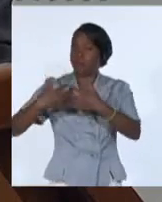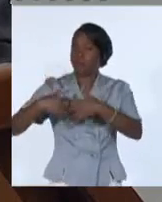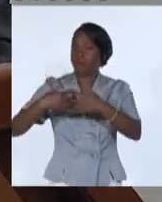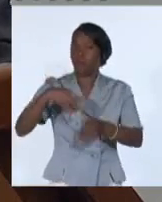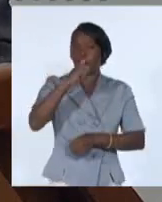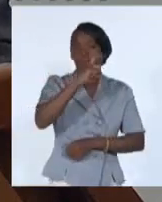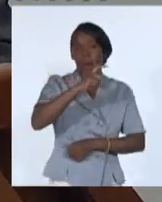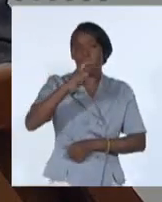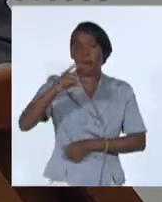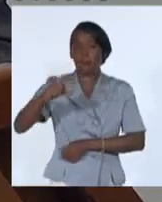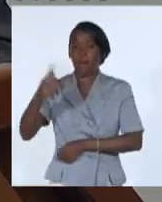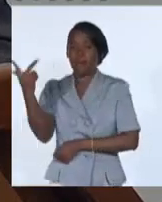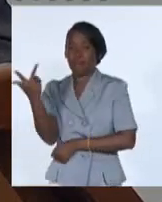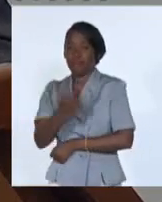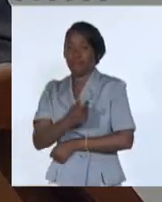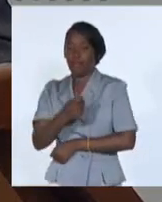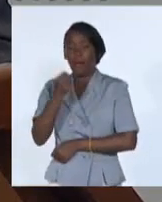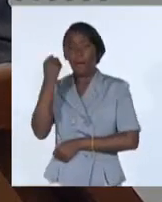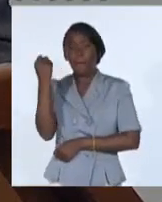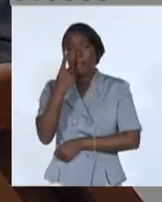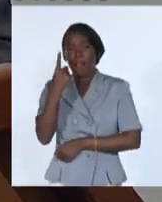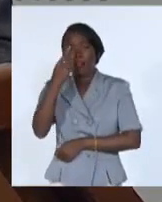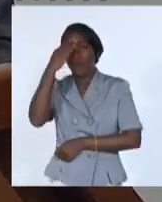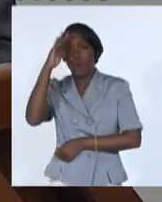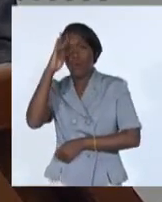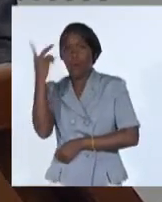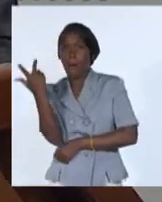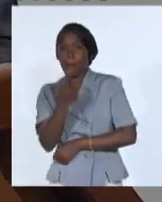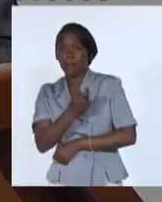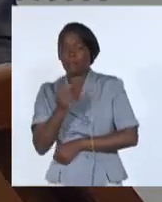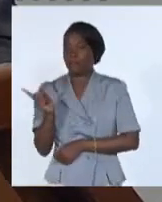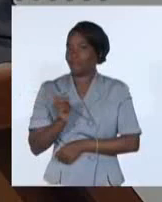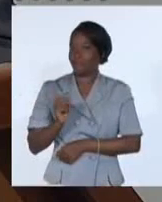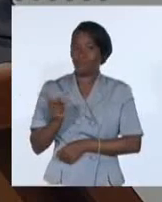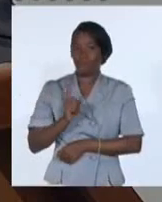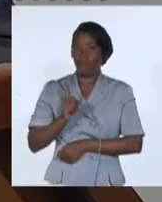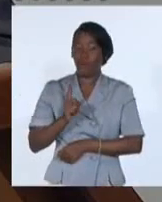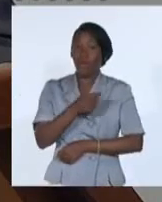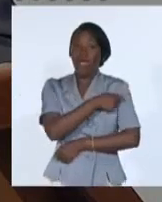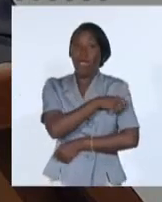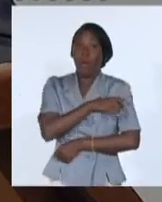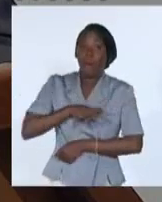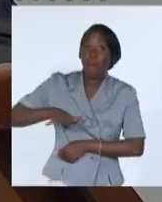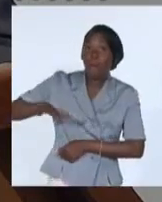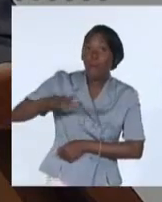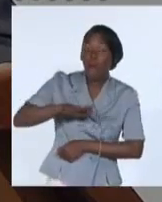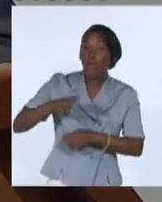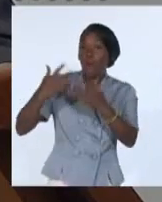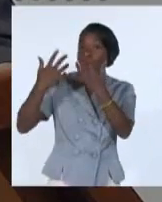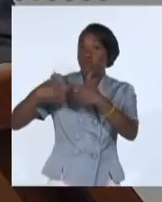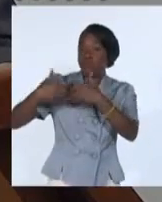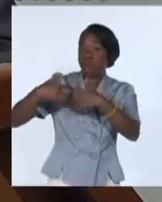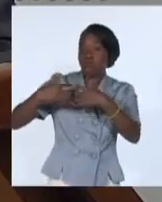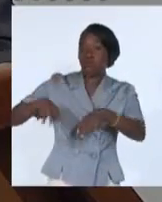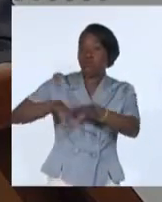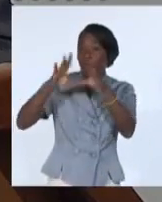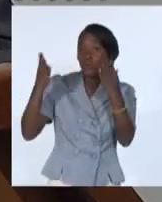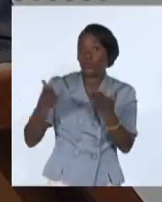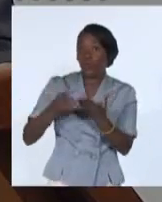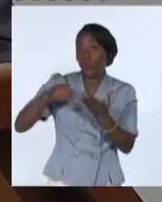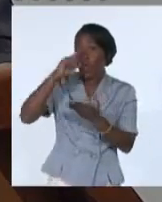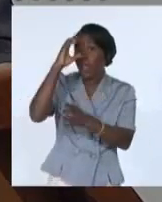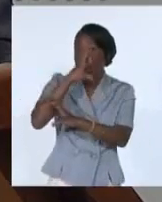han servido al pueblo cubano, pero que con generosidad Cuba ha permitido su utilización por otros